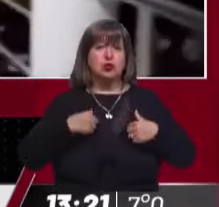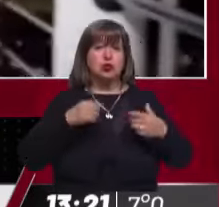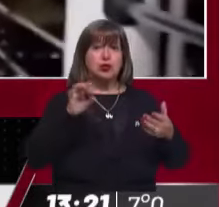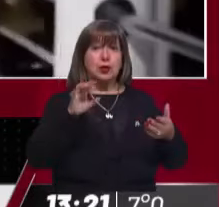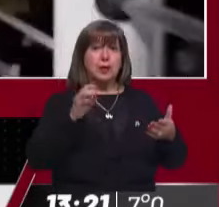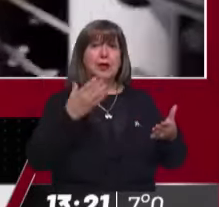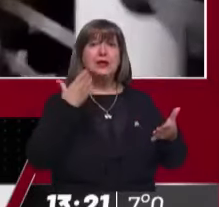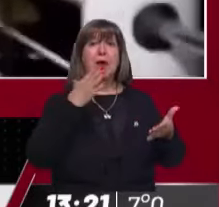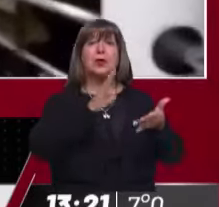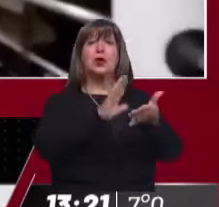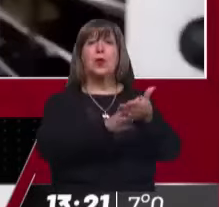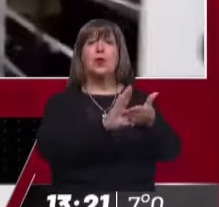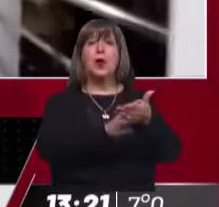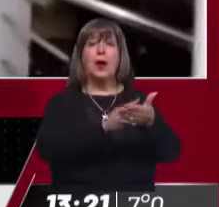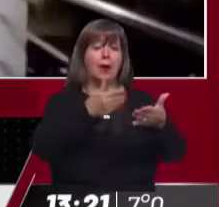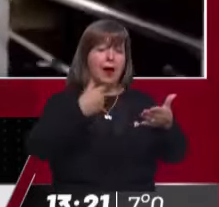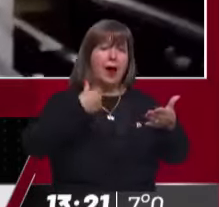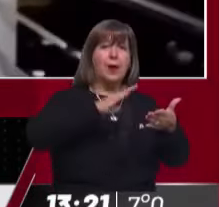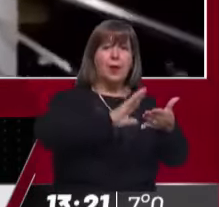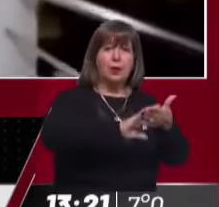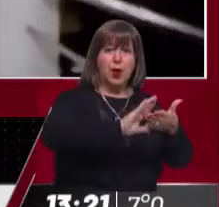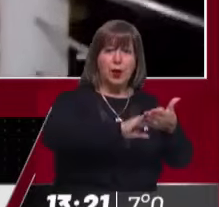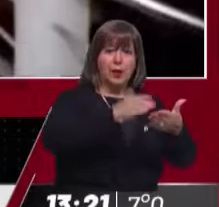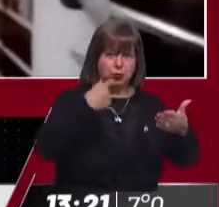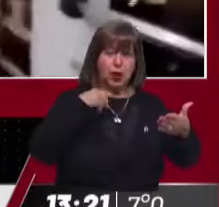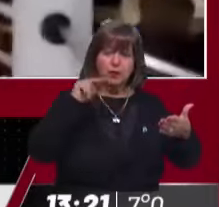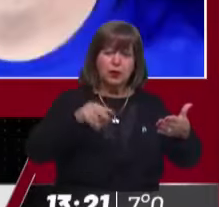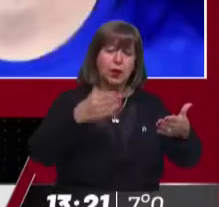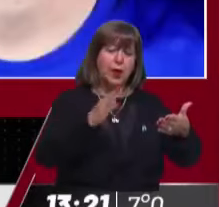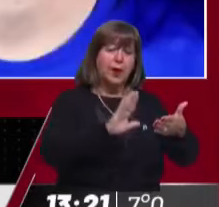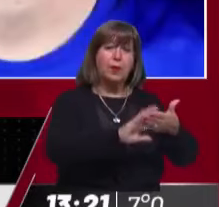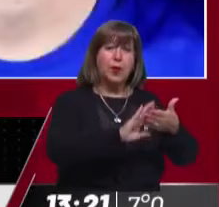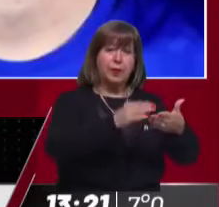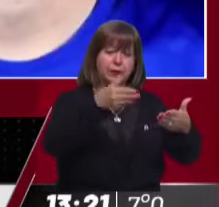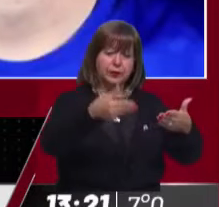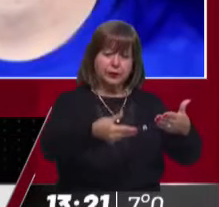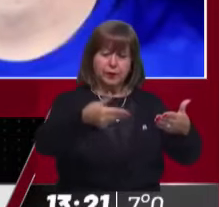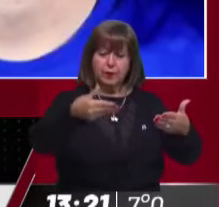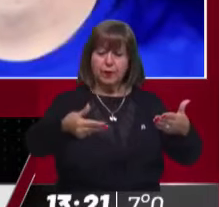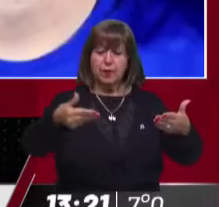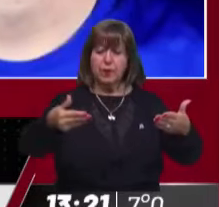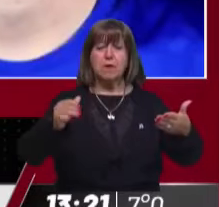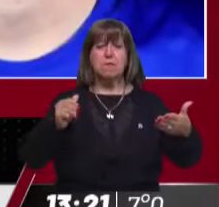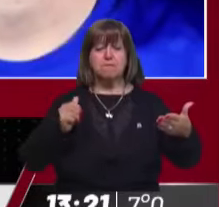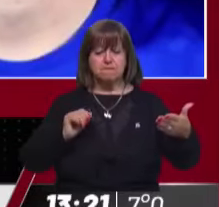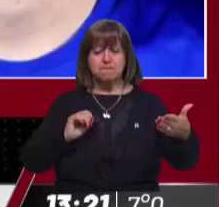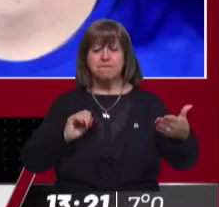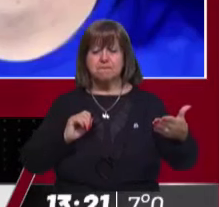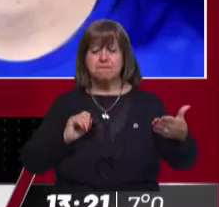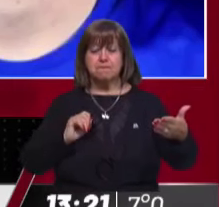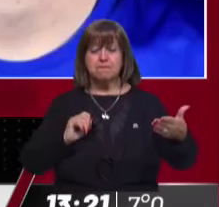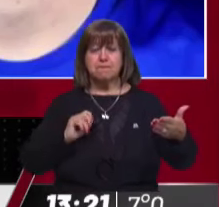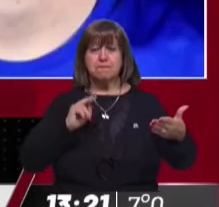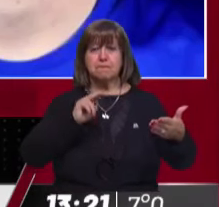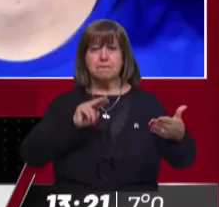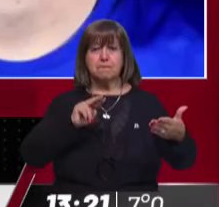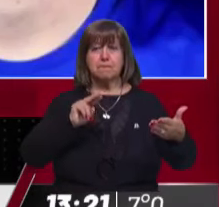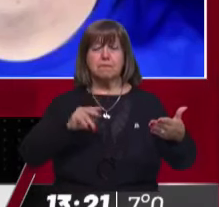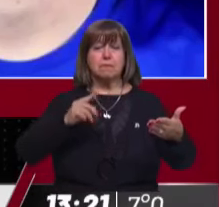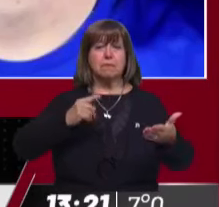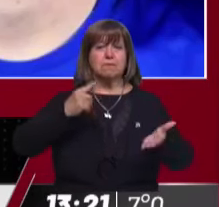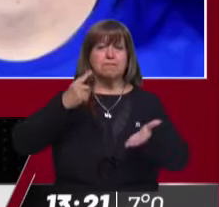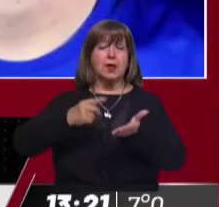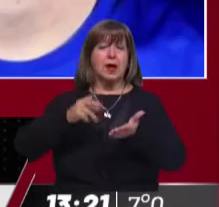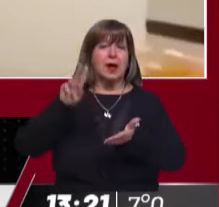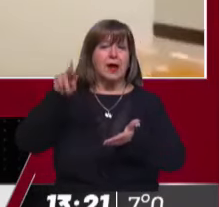los elementos de prueba con que se cuenta hasta el momento y está ampliamente justificada la orden de